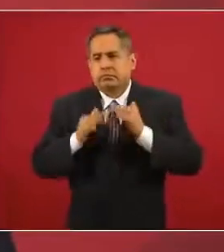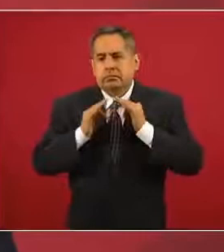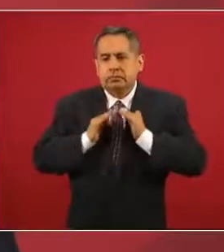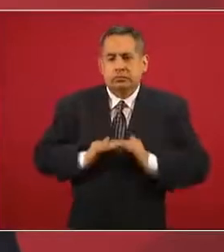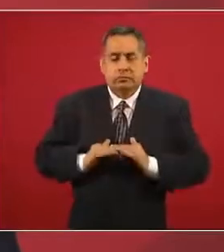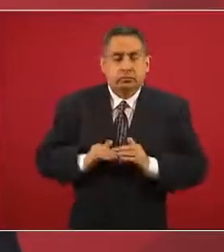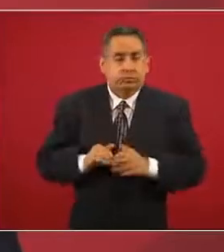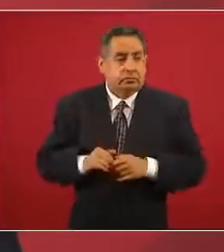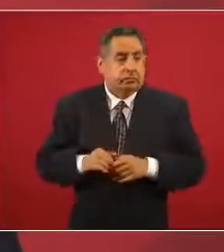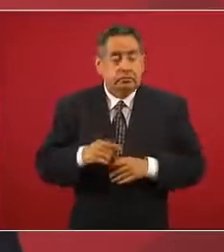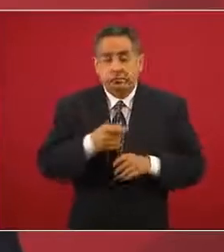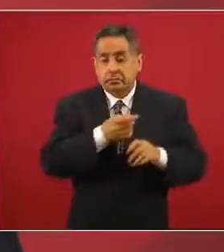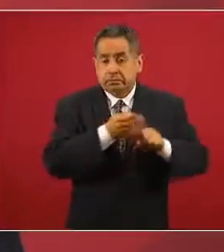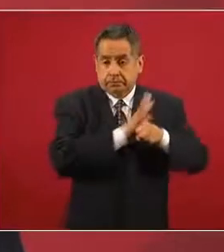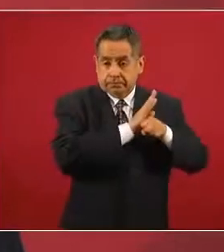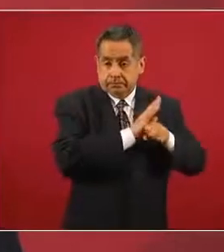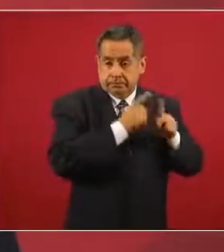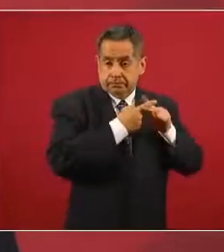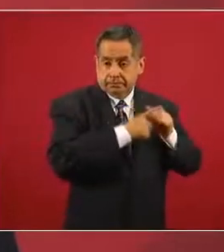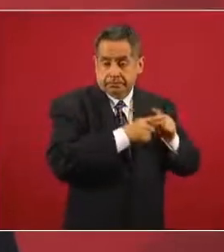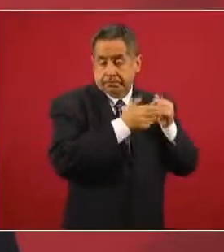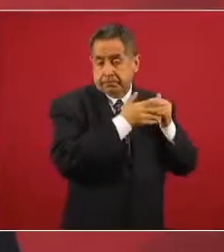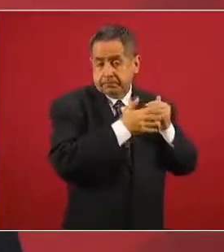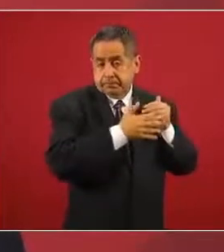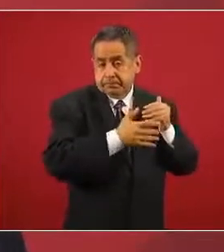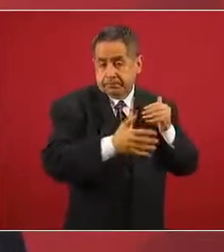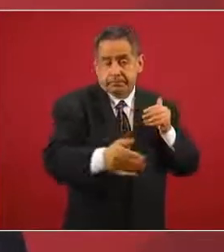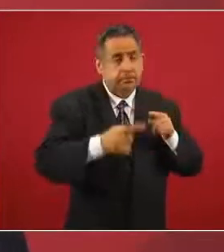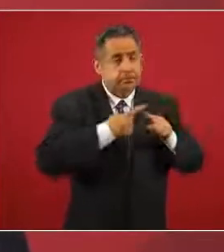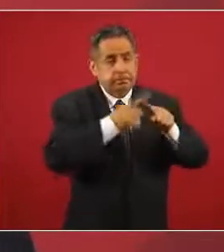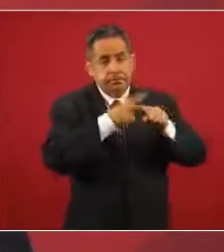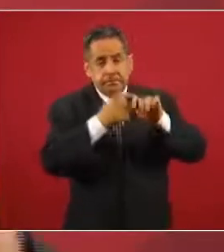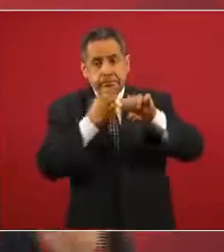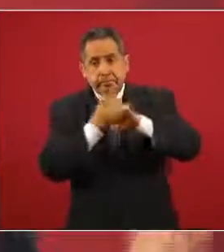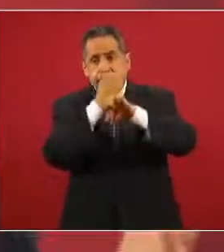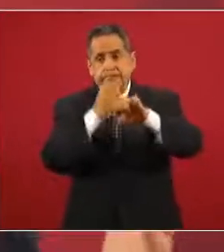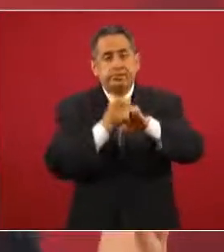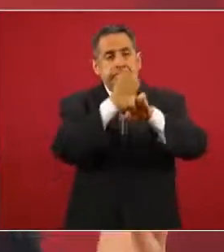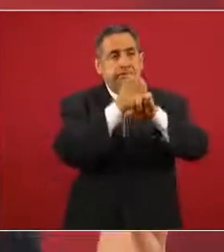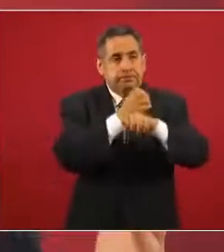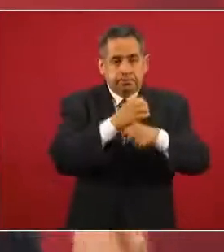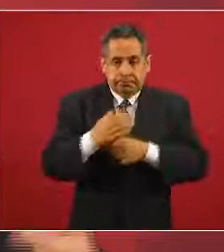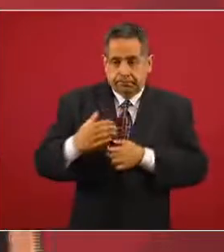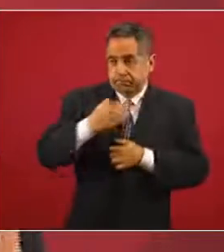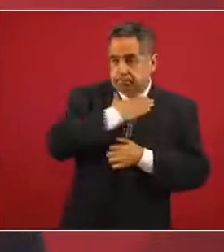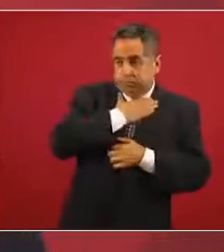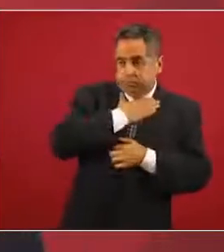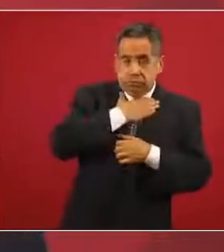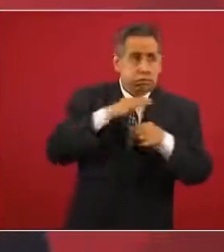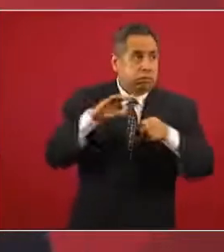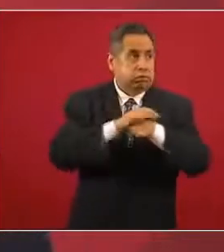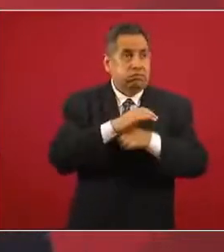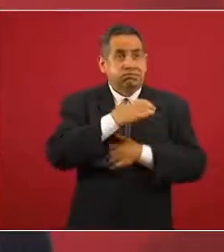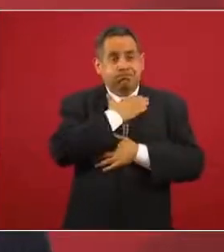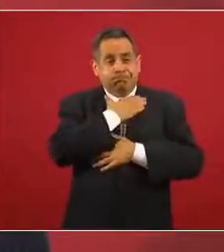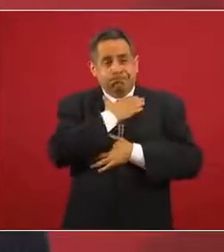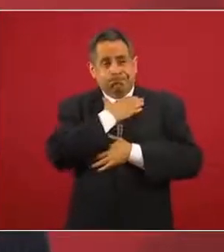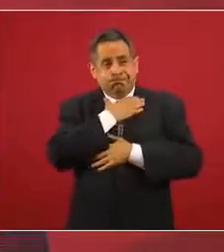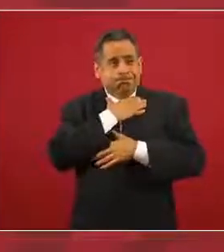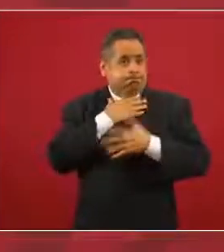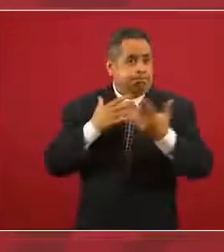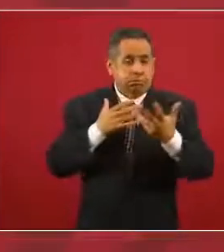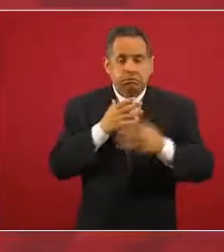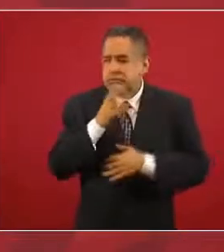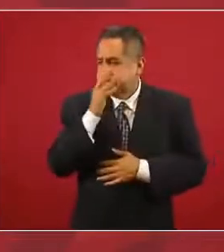ningún momento de la epidemia, en ninguna entidad federativa, se superó la capacidad del sistema de